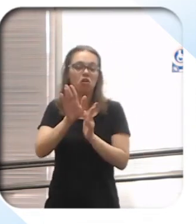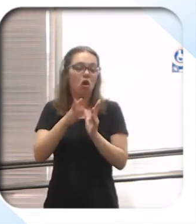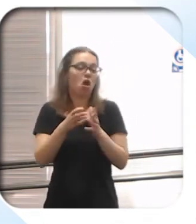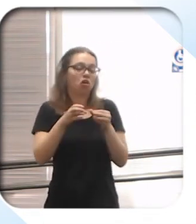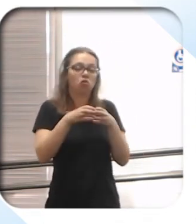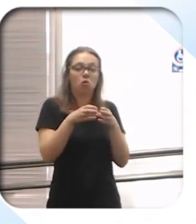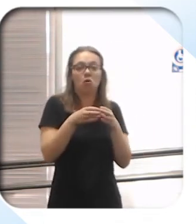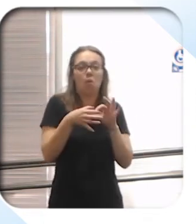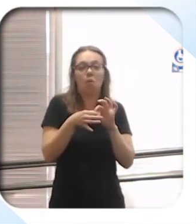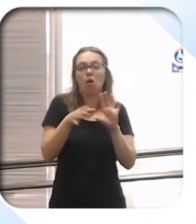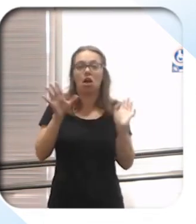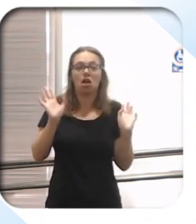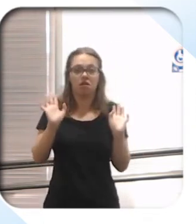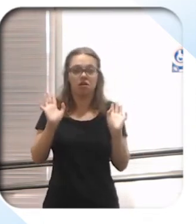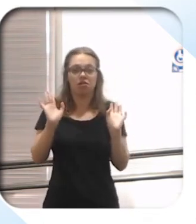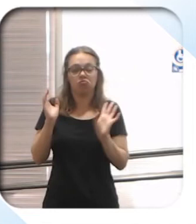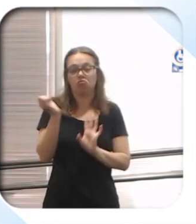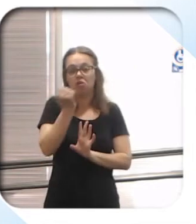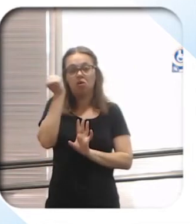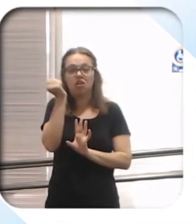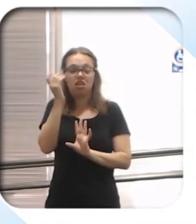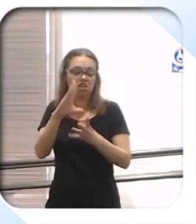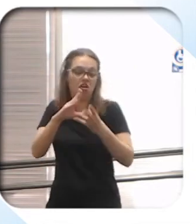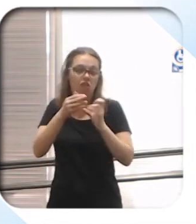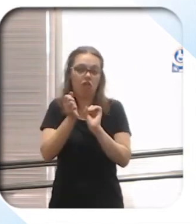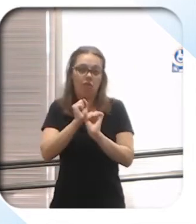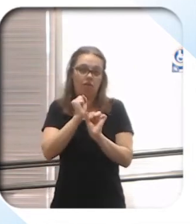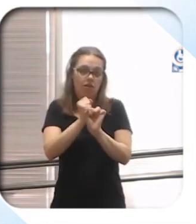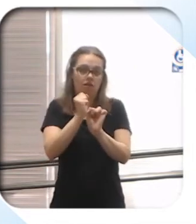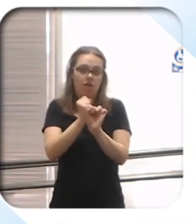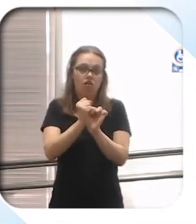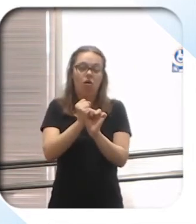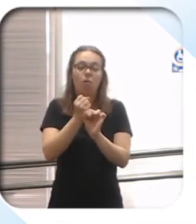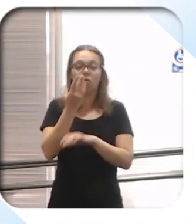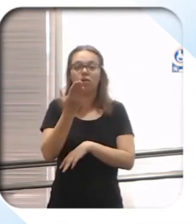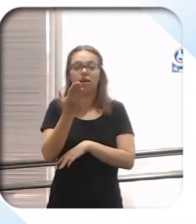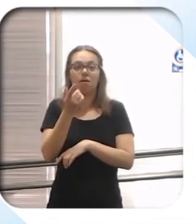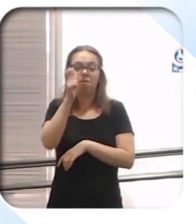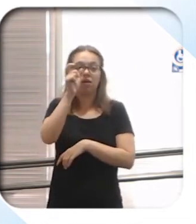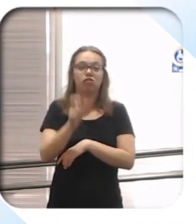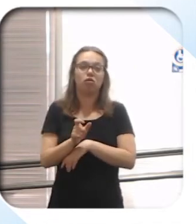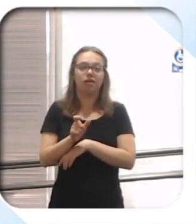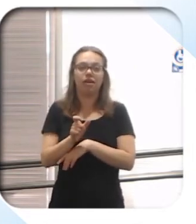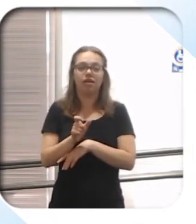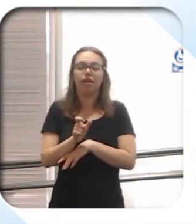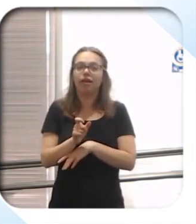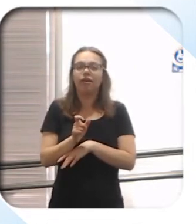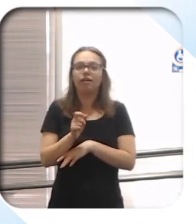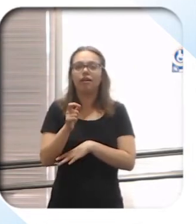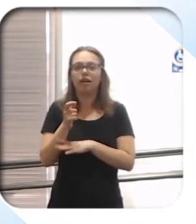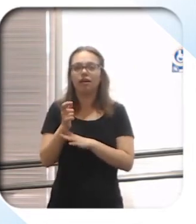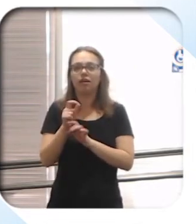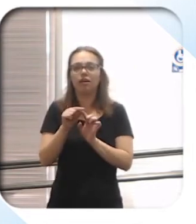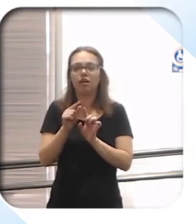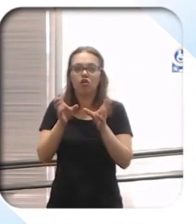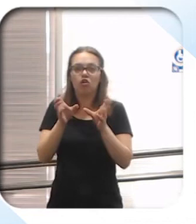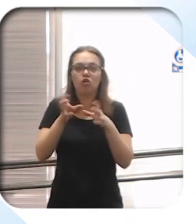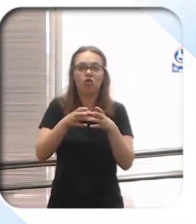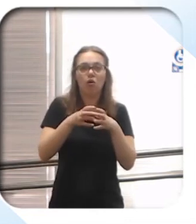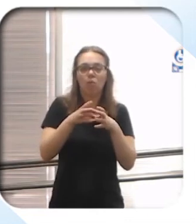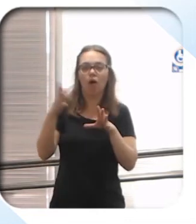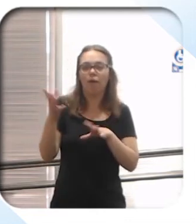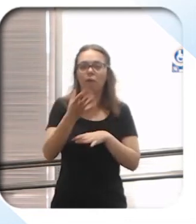libre. Consideramos que es importante esa forma de funcionar porque hay personas que de repente, justamente potenciados por el grupo,